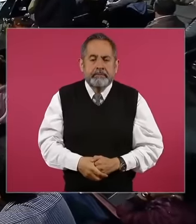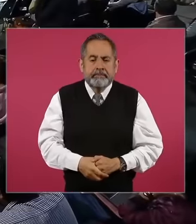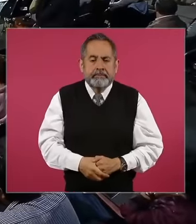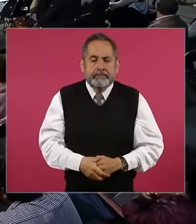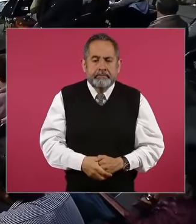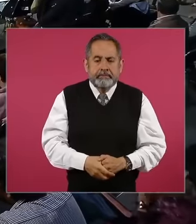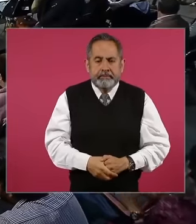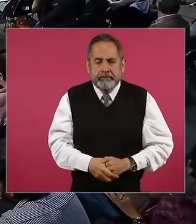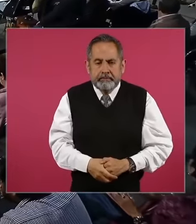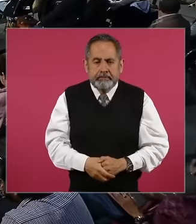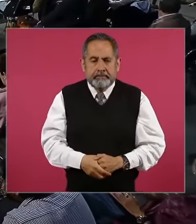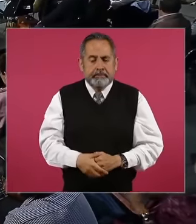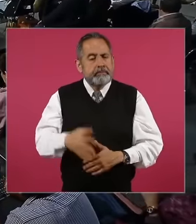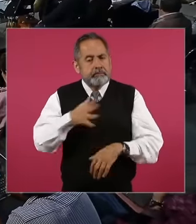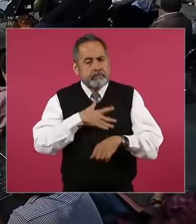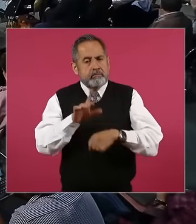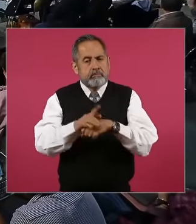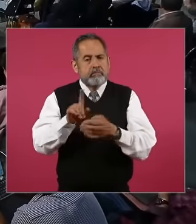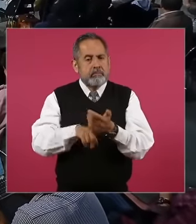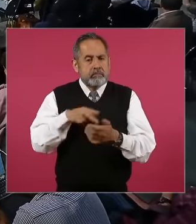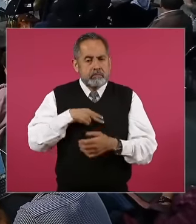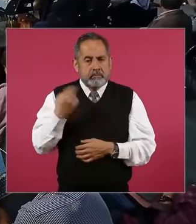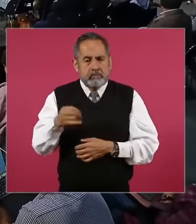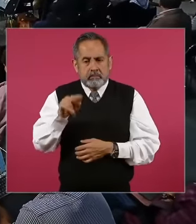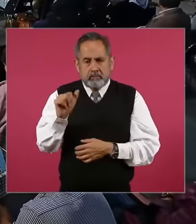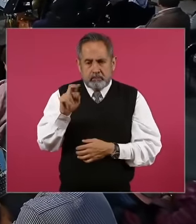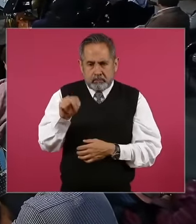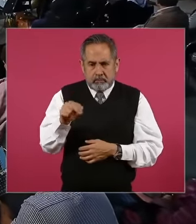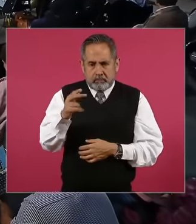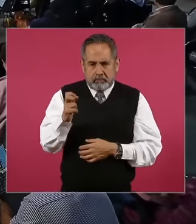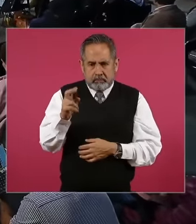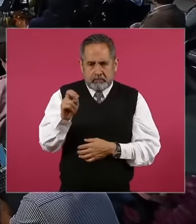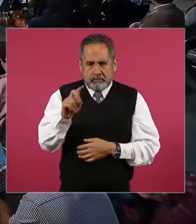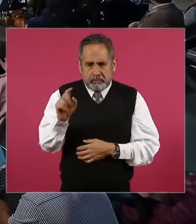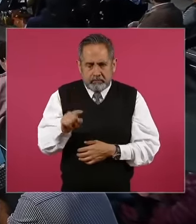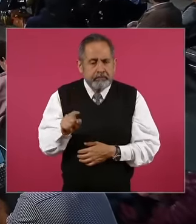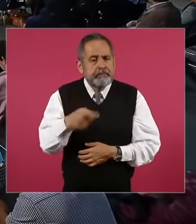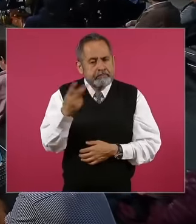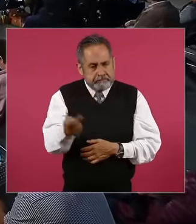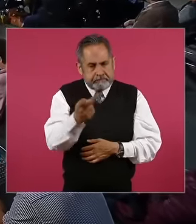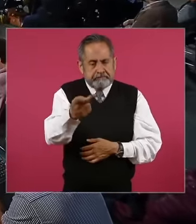Sí, buenos días, Juan Hernández de Diario Basta. Nada más para preguntarle,